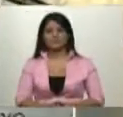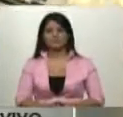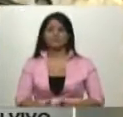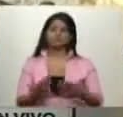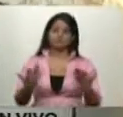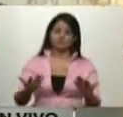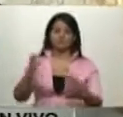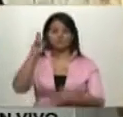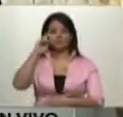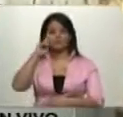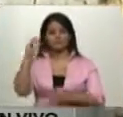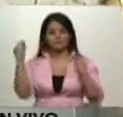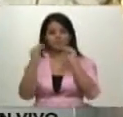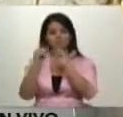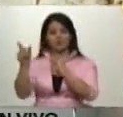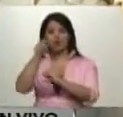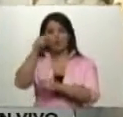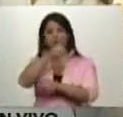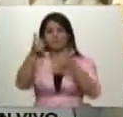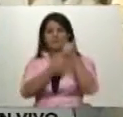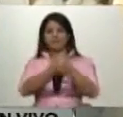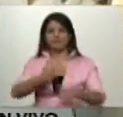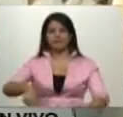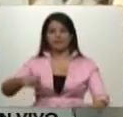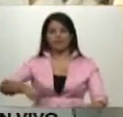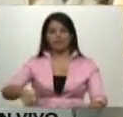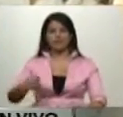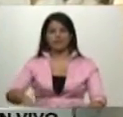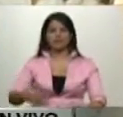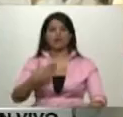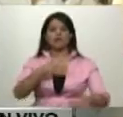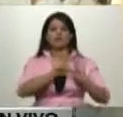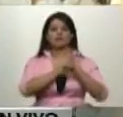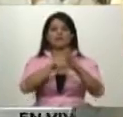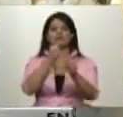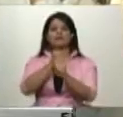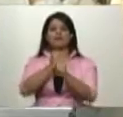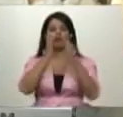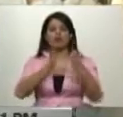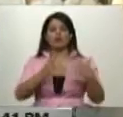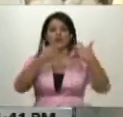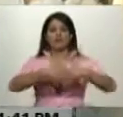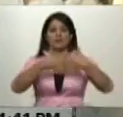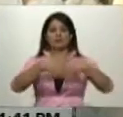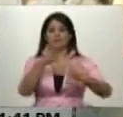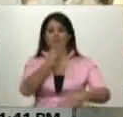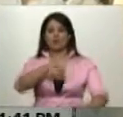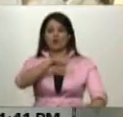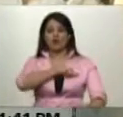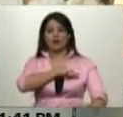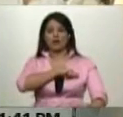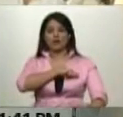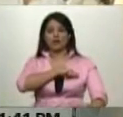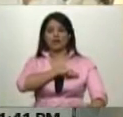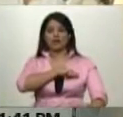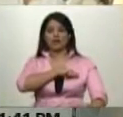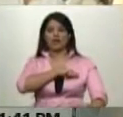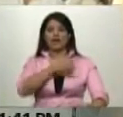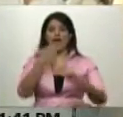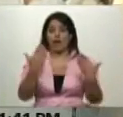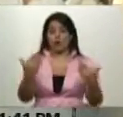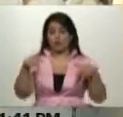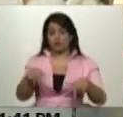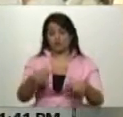Efectivamente, como decía el camarada vicepresidente, representante de los trabajadores de una transnacional española, específicamente MAPFRE Asistencia, en este